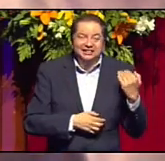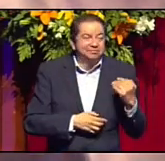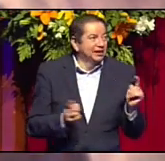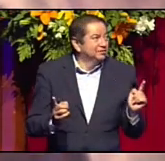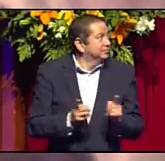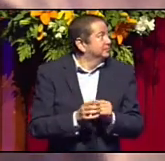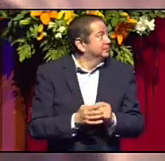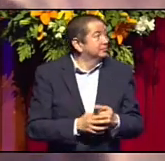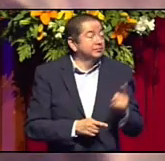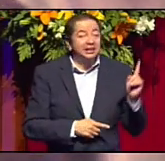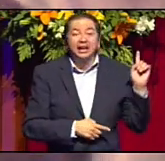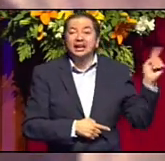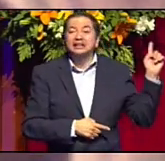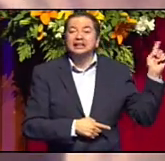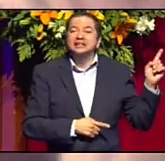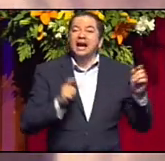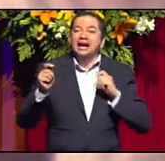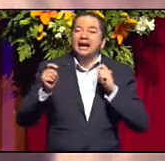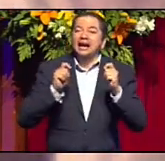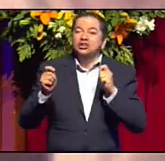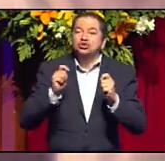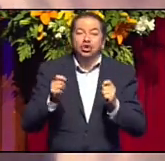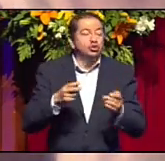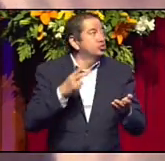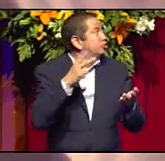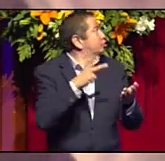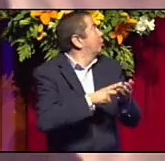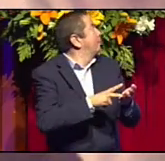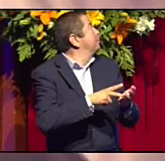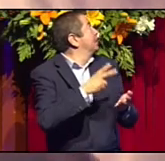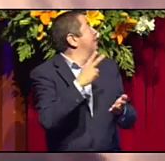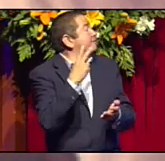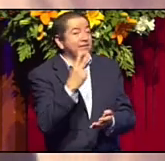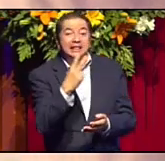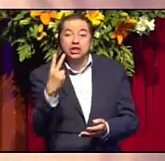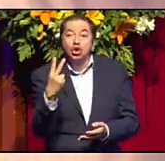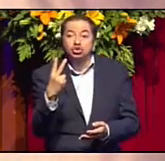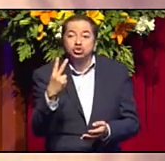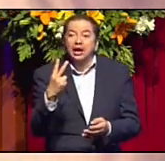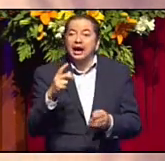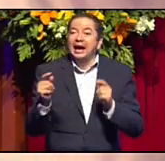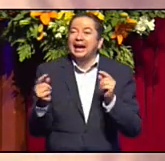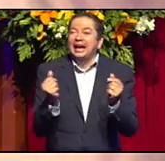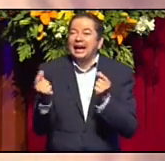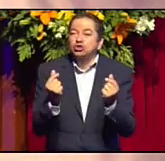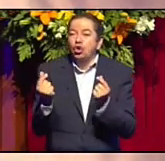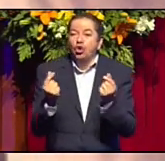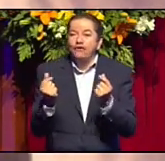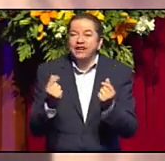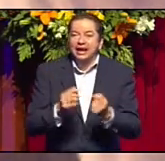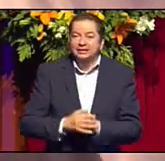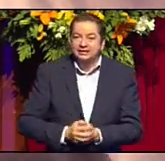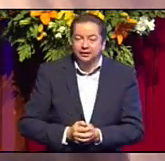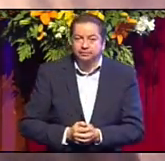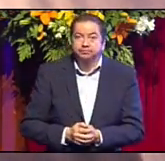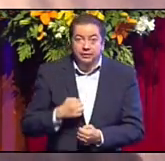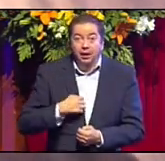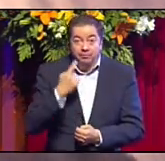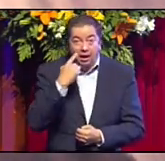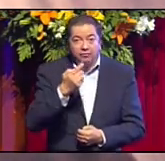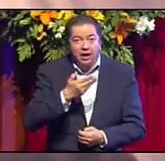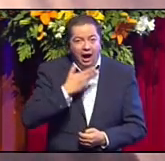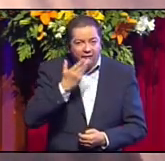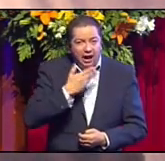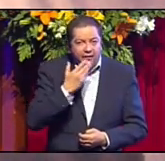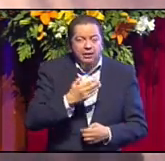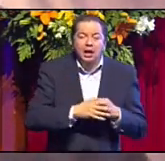ahí? Gestión 2023, cuenta pública, gestión financiera. Vamos a hablar de algunos números, pero vamos a hablar solamente